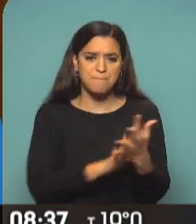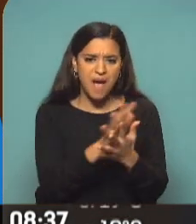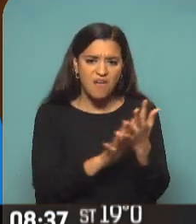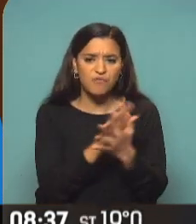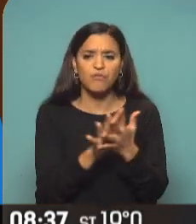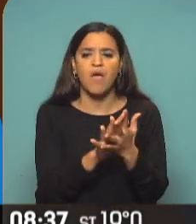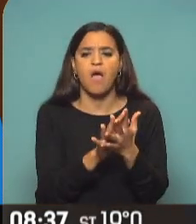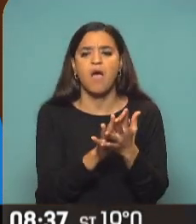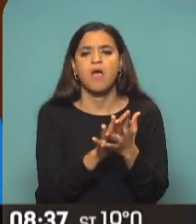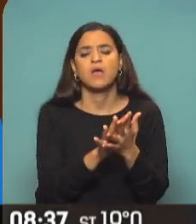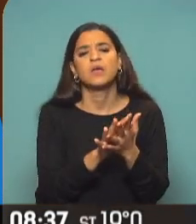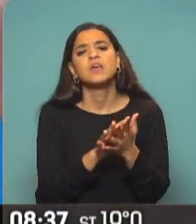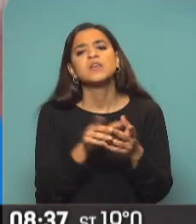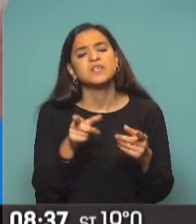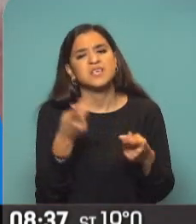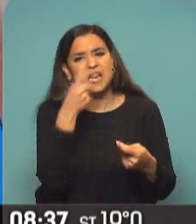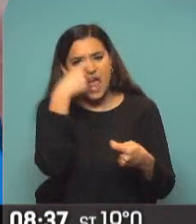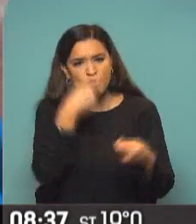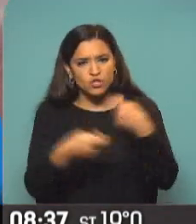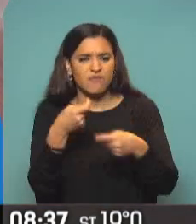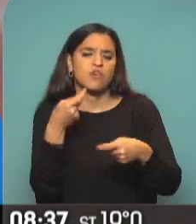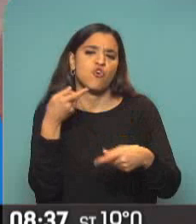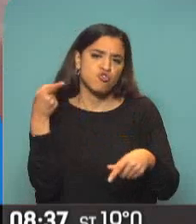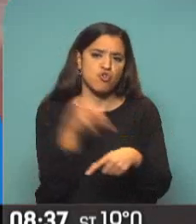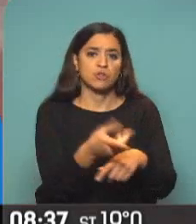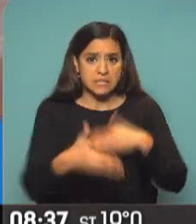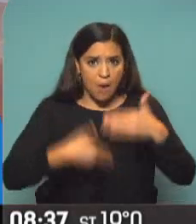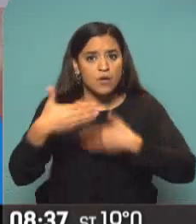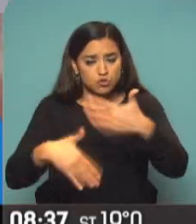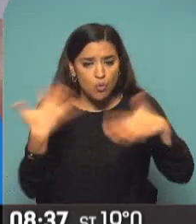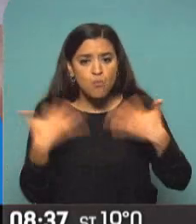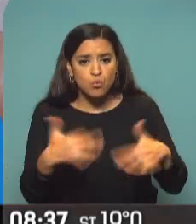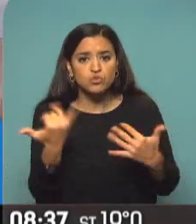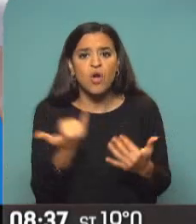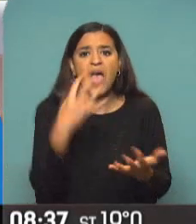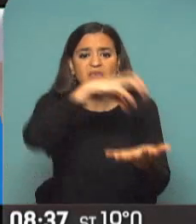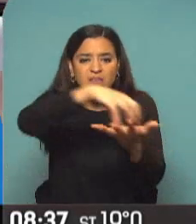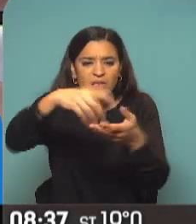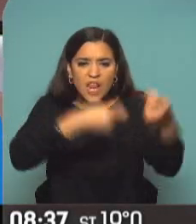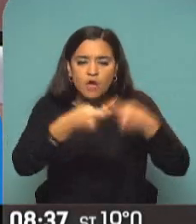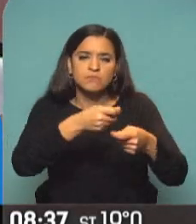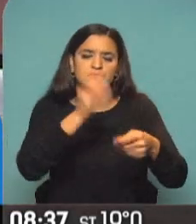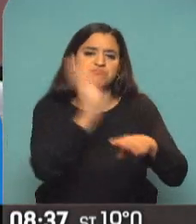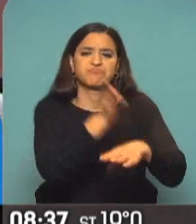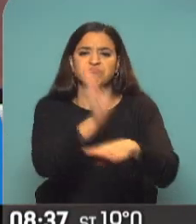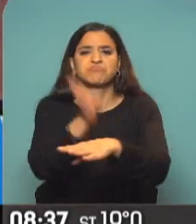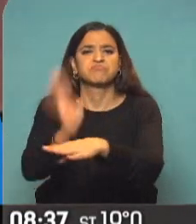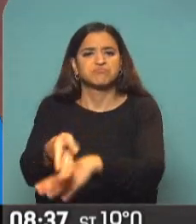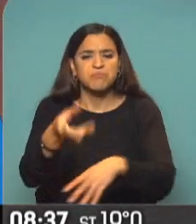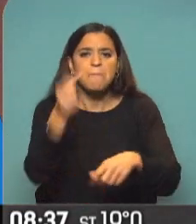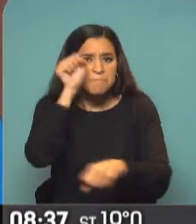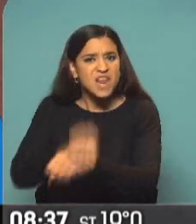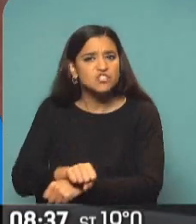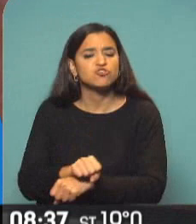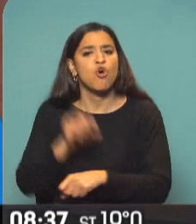de del narcotráfico, y se avanzó muchísimo. Hay muchísimos búnkers derribados, muchísimos presos por narcotráfico, cosa